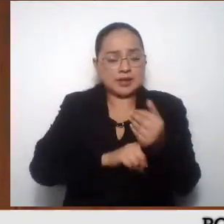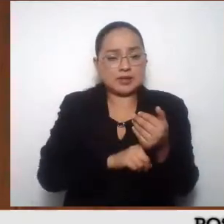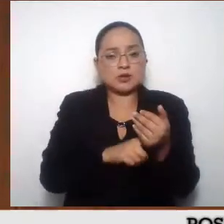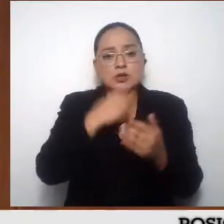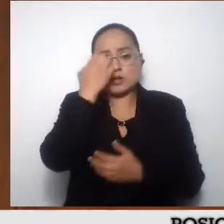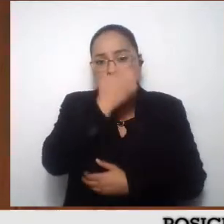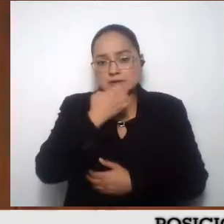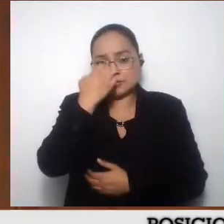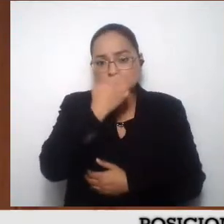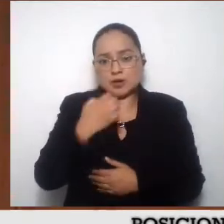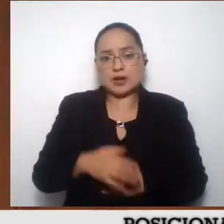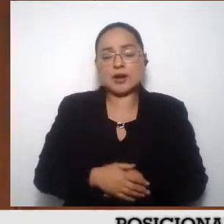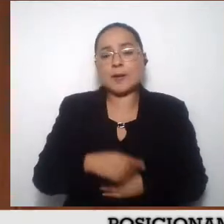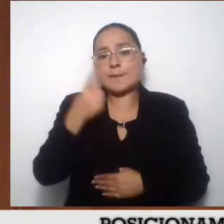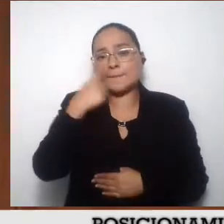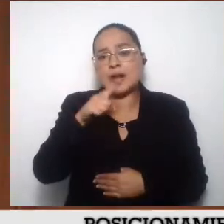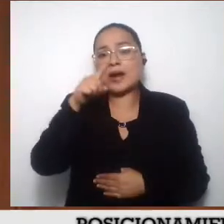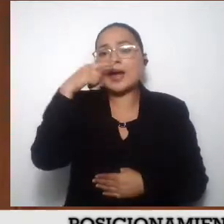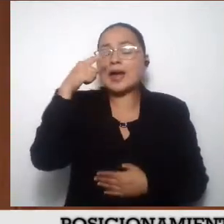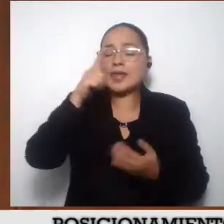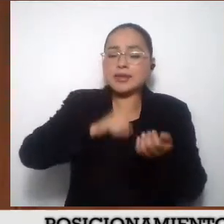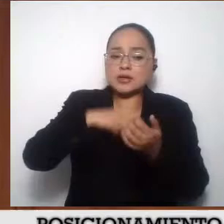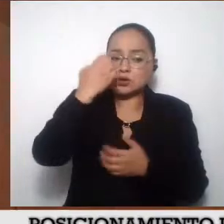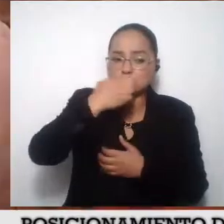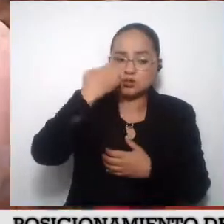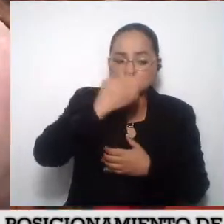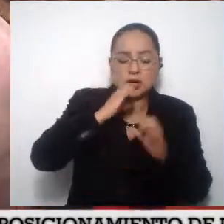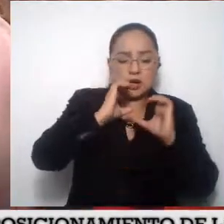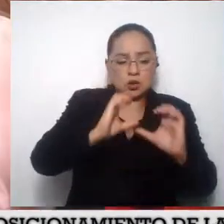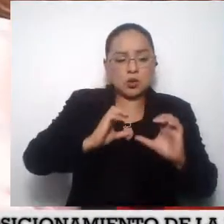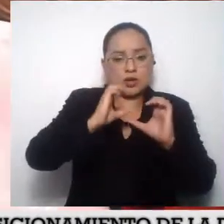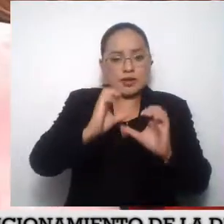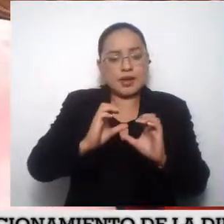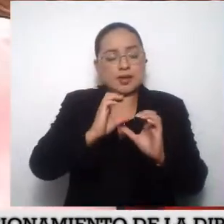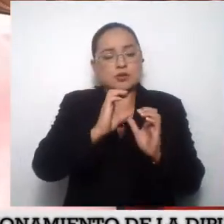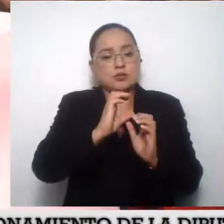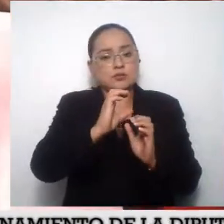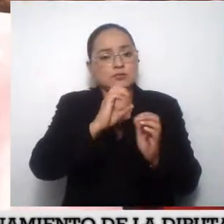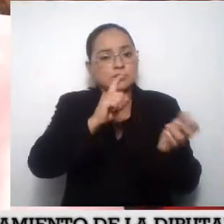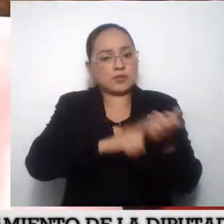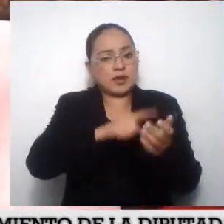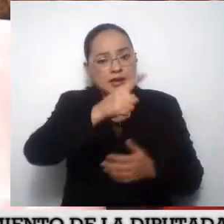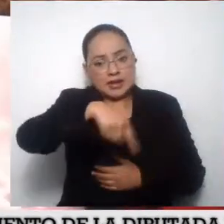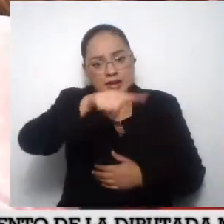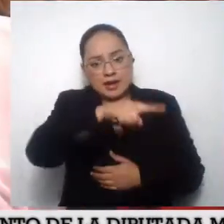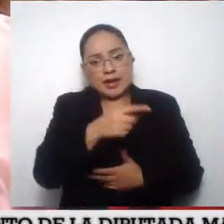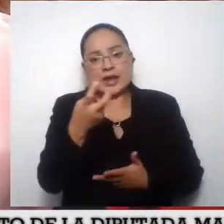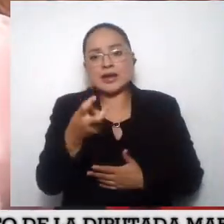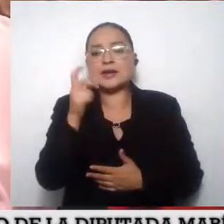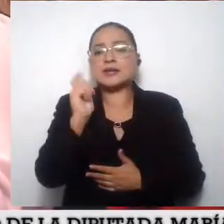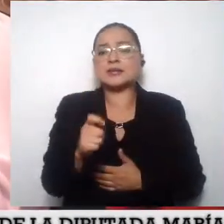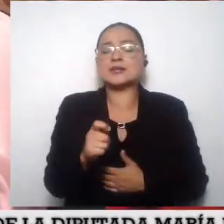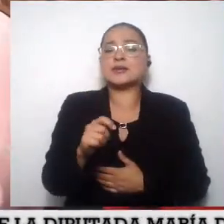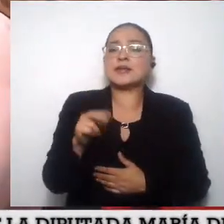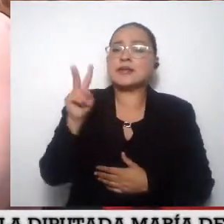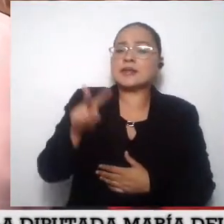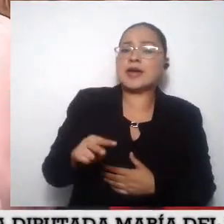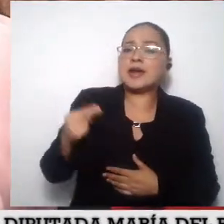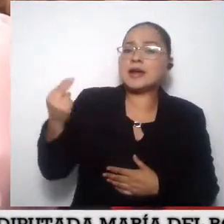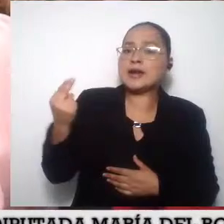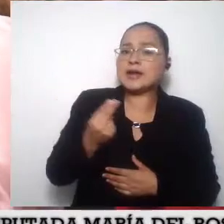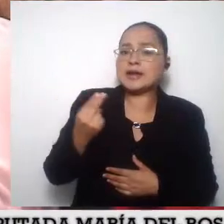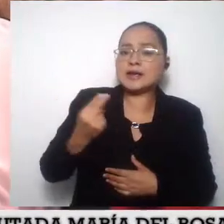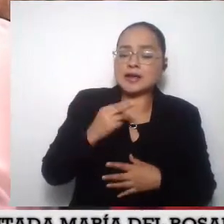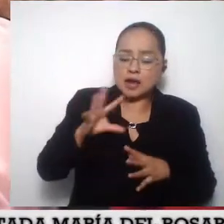en el cuidado permanente de los planteles donde estudian nuestros hijos. Es decir, se requiere el